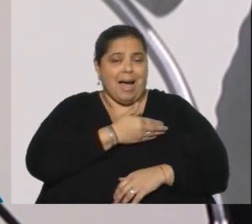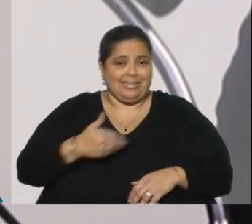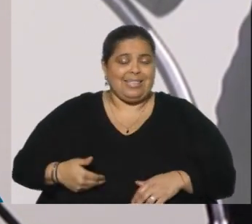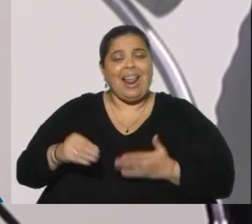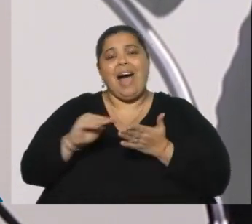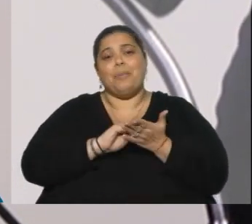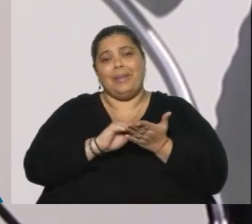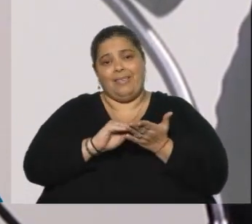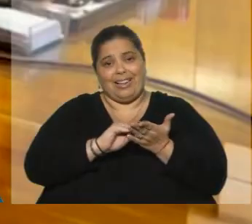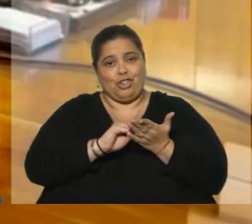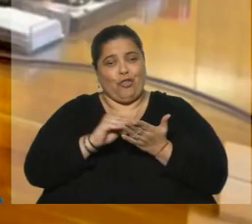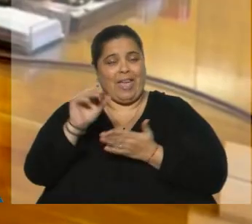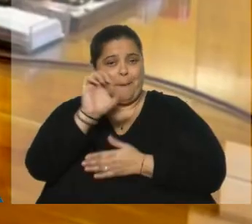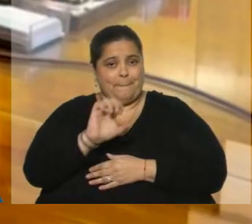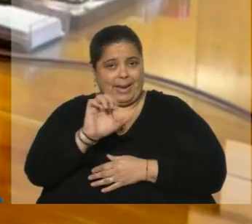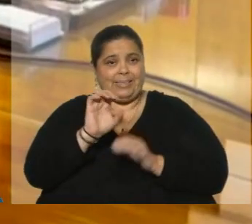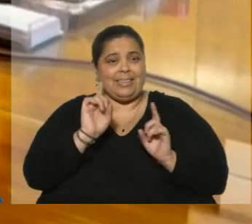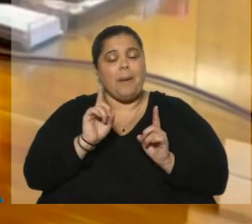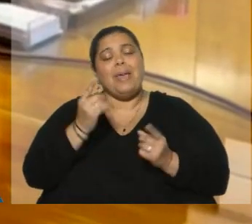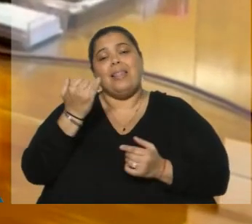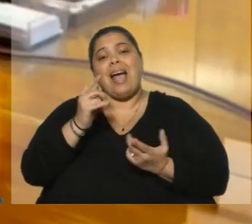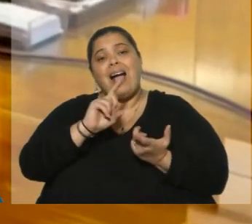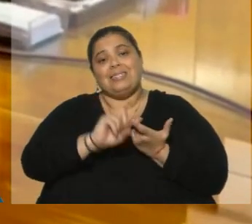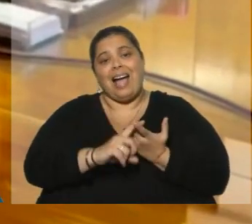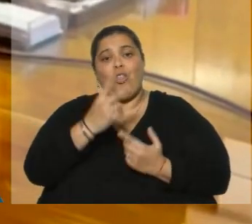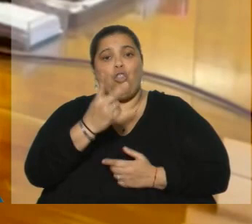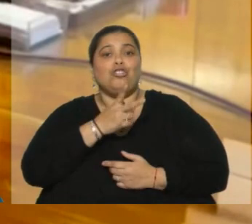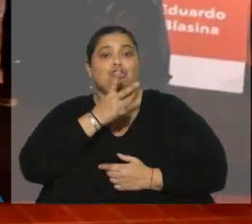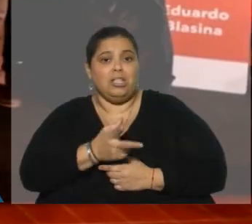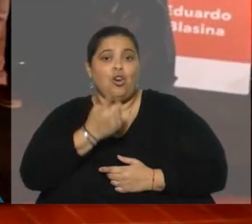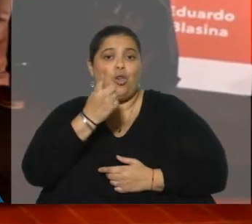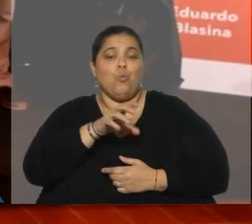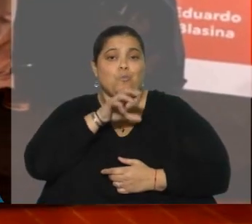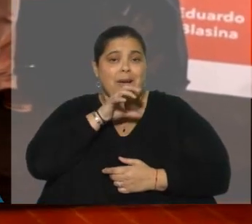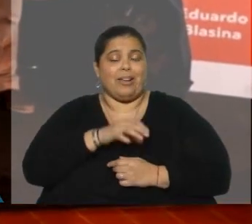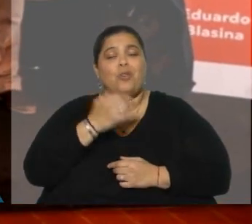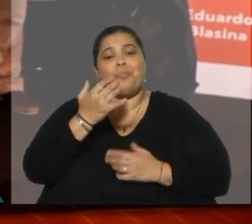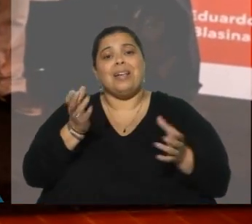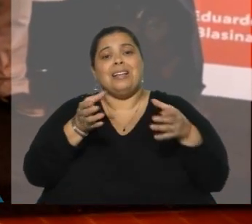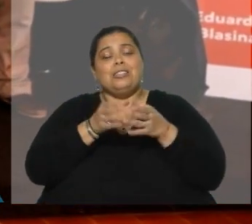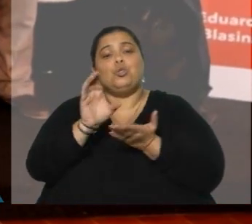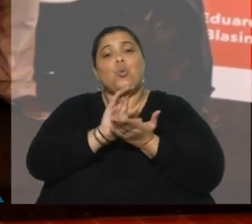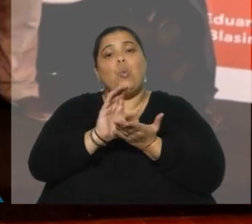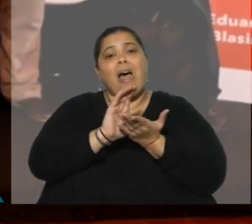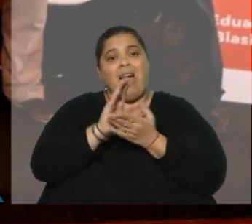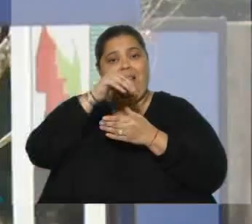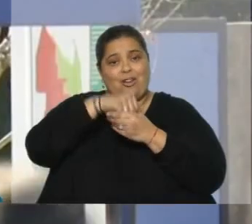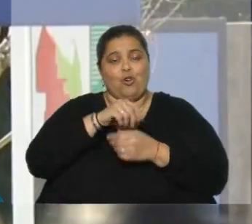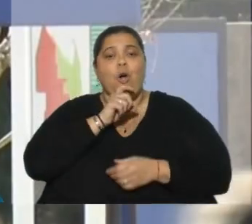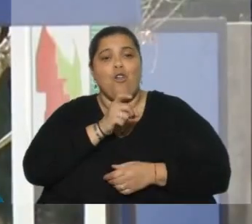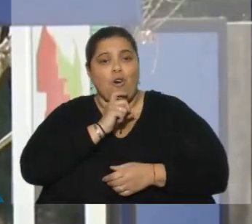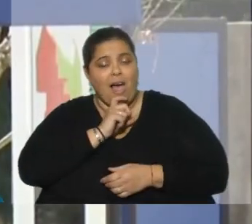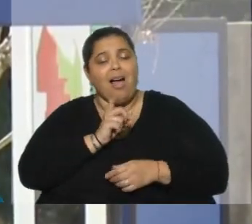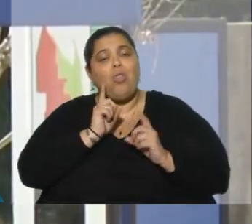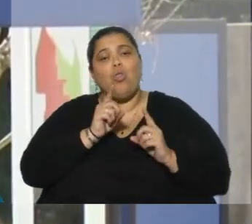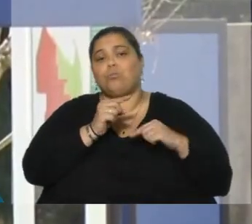de la Universidad de Montevideo. Está casado, tiene dos hijos universitarios y un perro. Integra el sector Ciudadanos del Partido Colorado. Casi